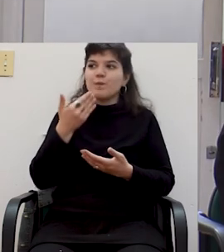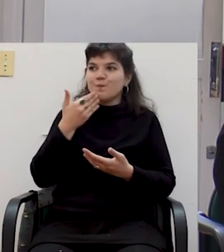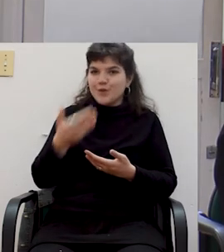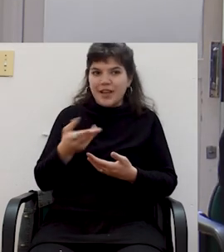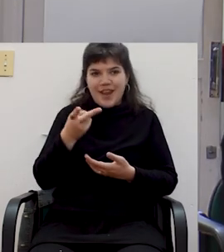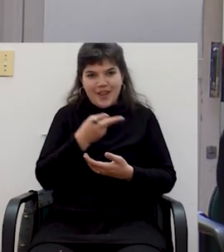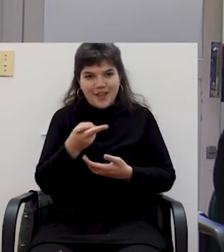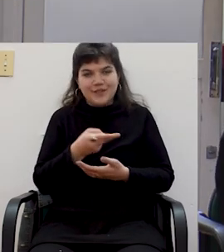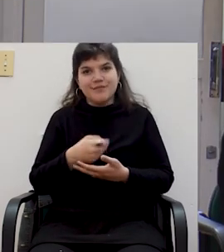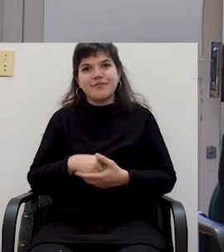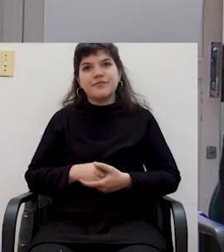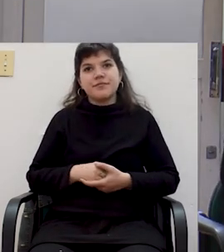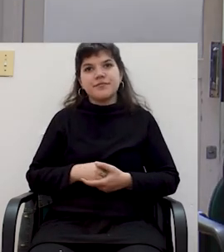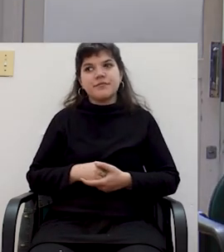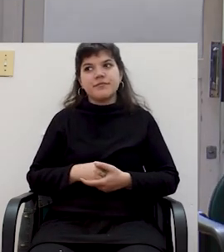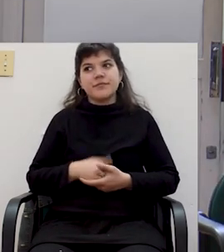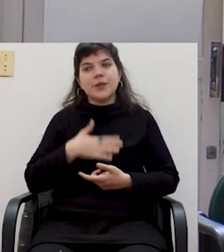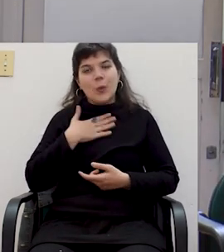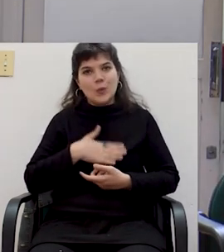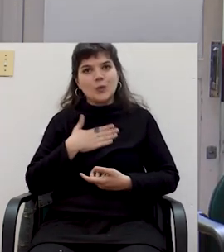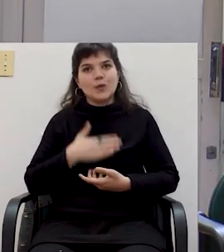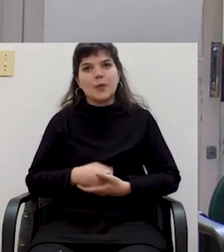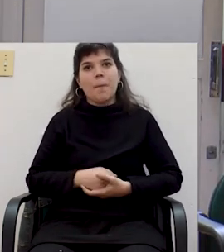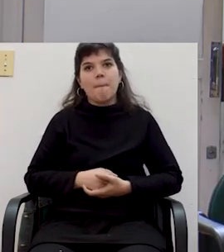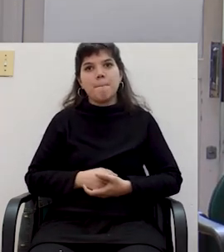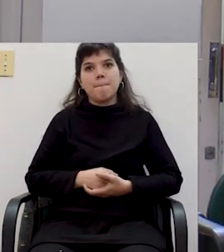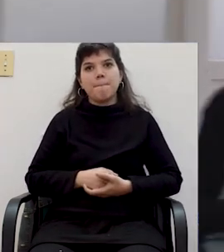Muchas gracias, Cristina. Bueno, un gusto.